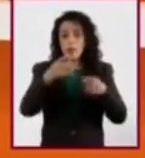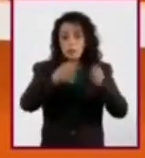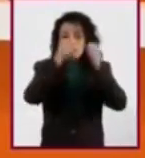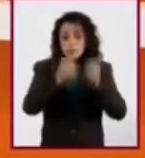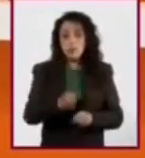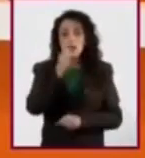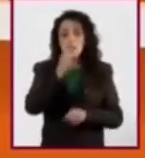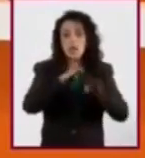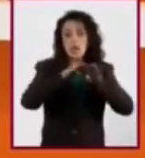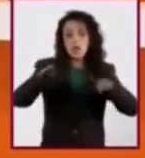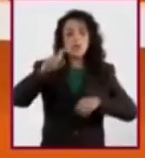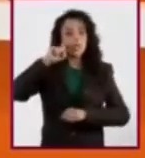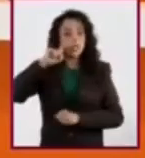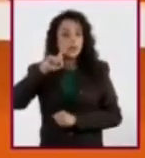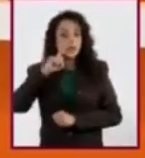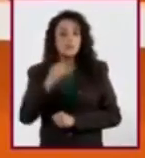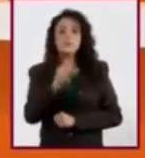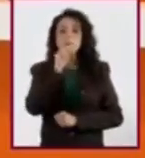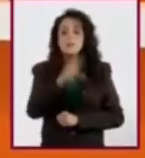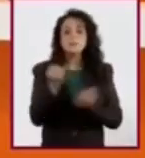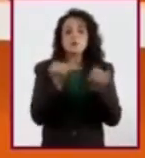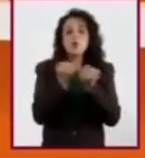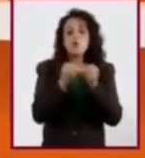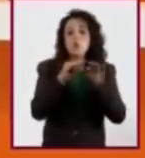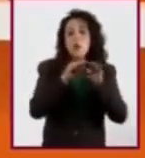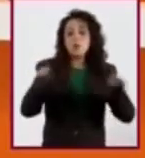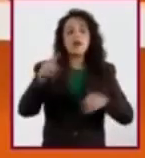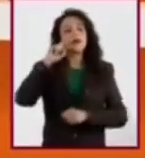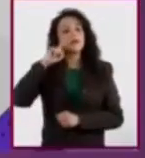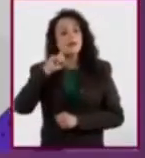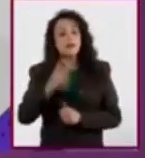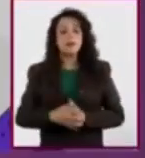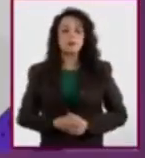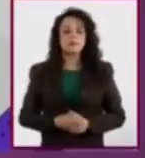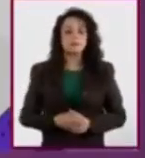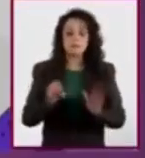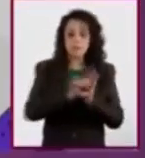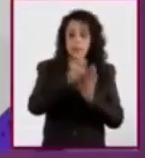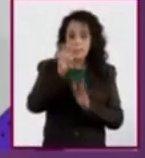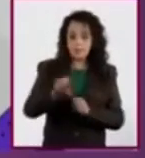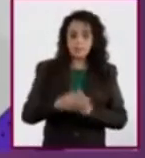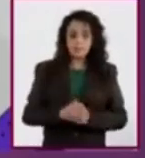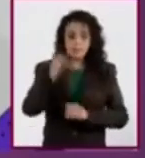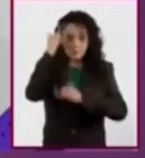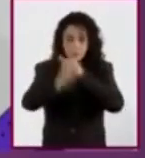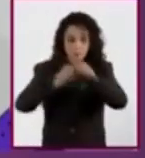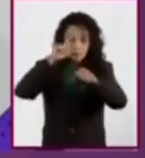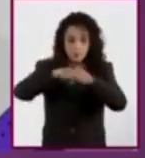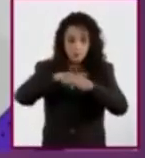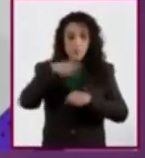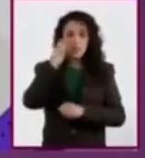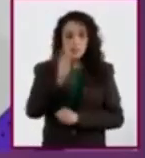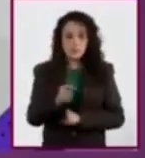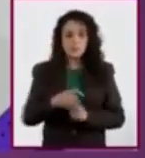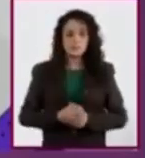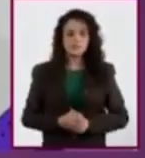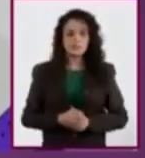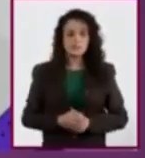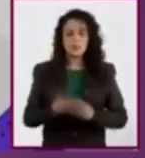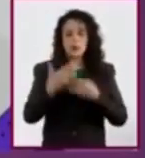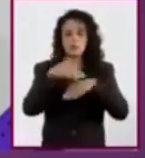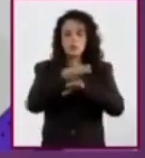género, así como a la igualdad de género. Por ejemplo, a escala internacional, la Convención sobre